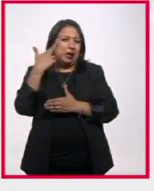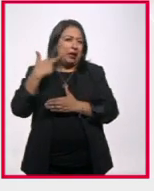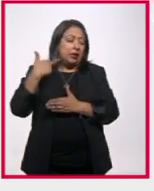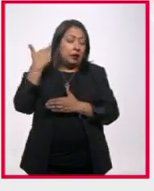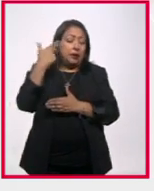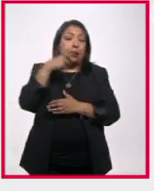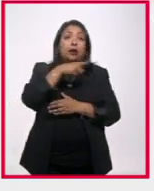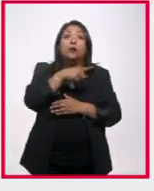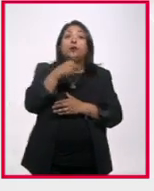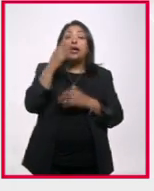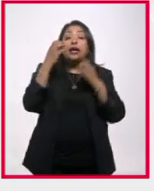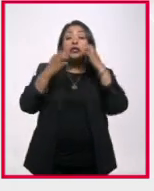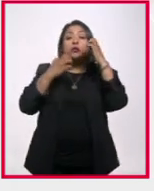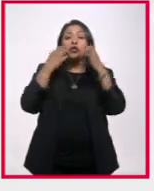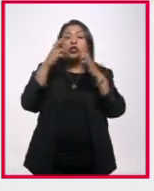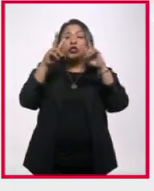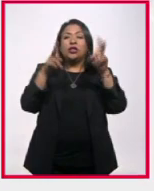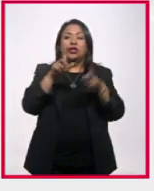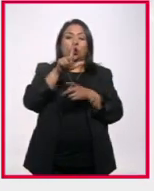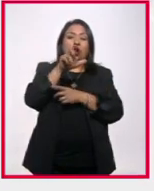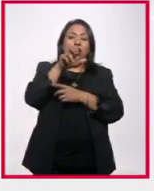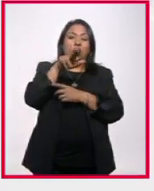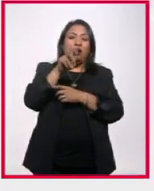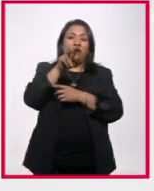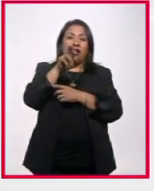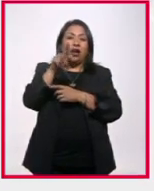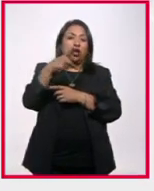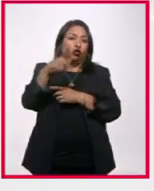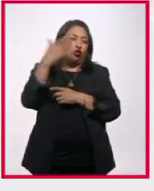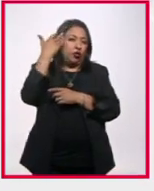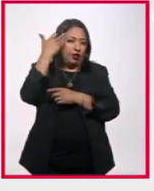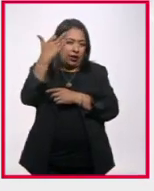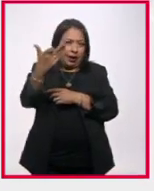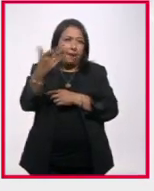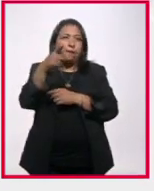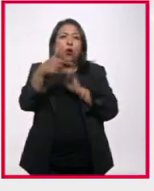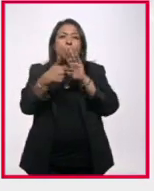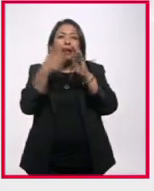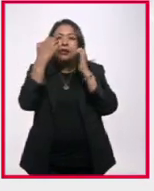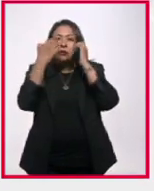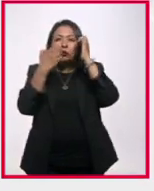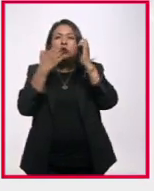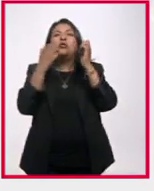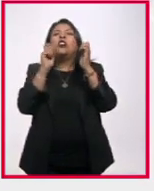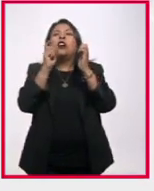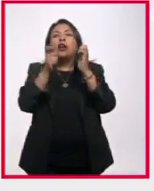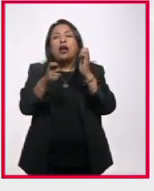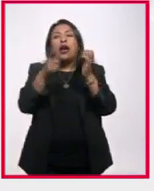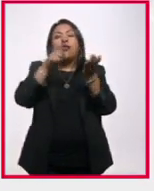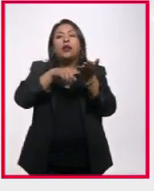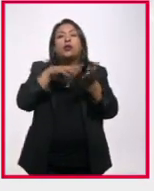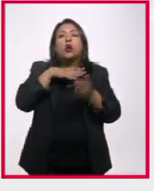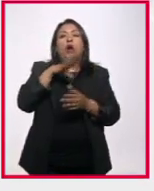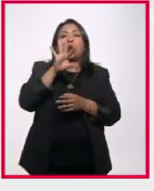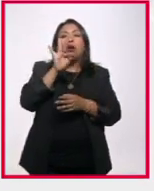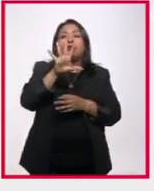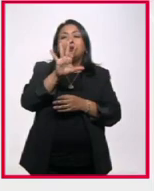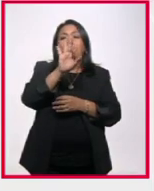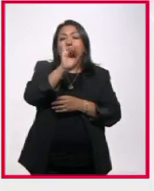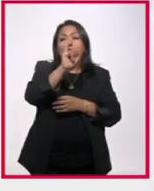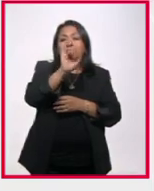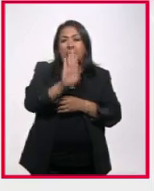La exposición se titula Leona Vicario y su tiempo. La muestra cuenta con 45